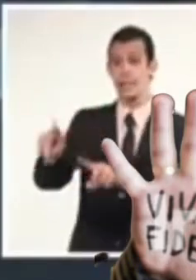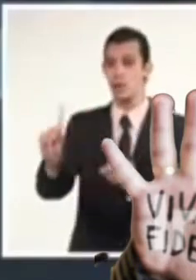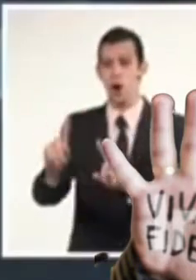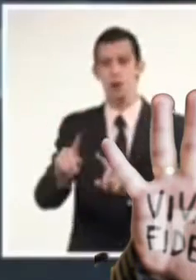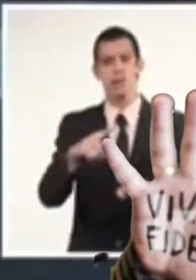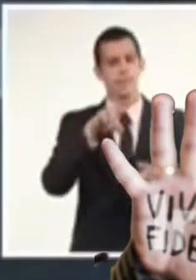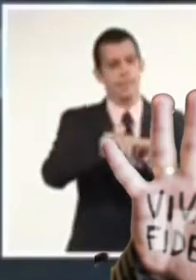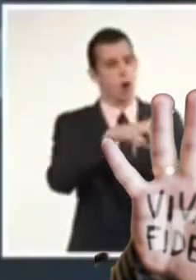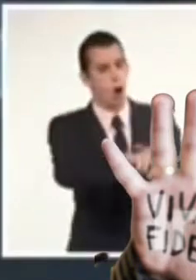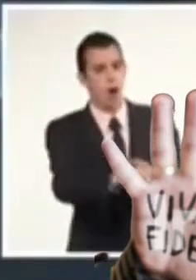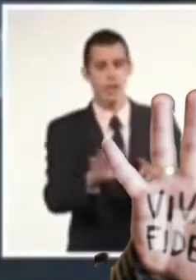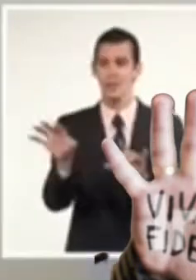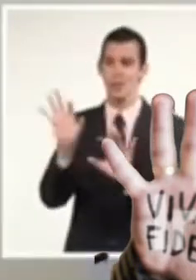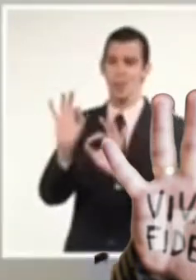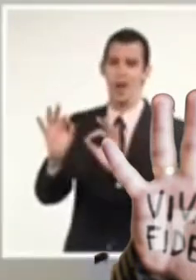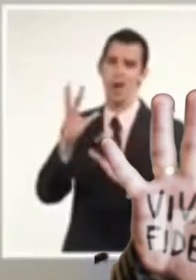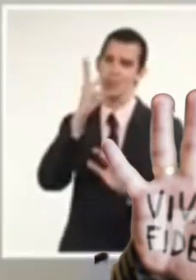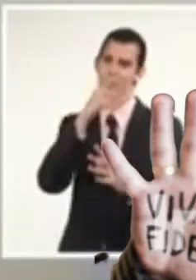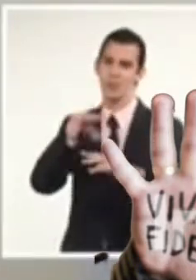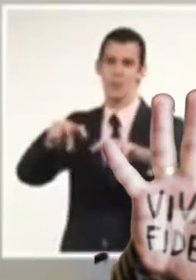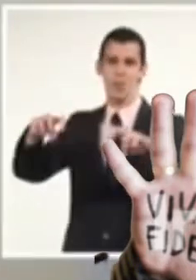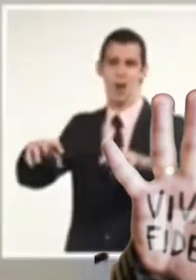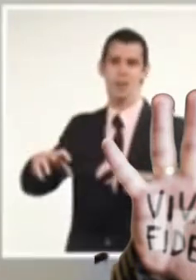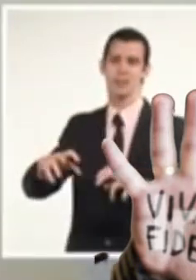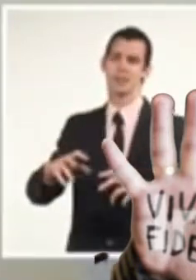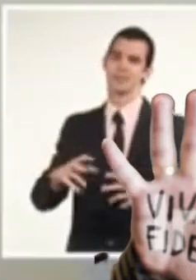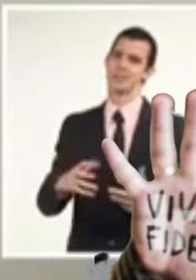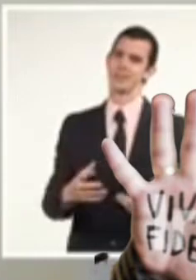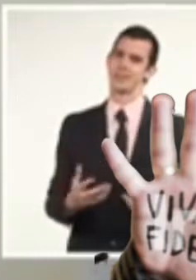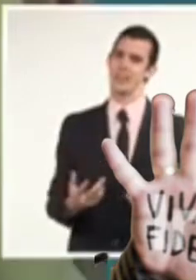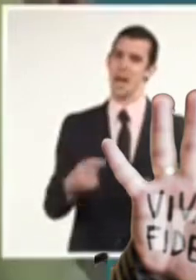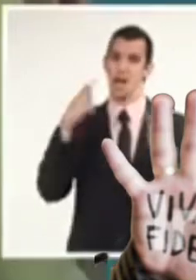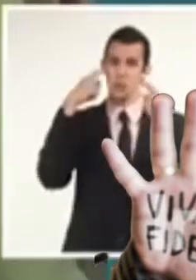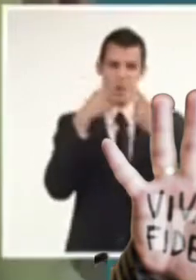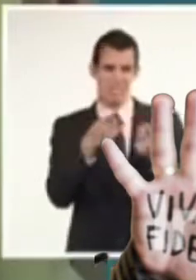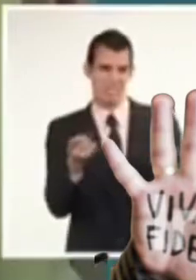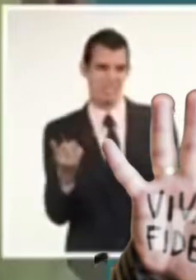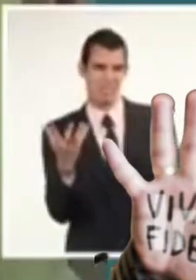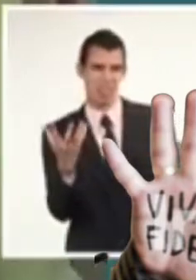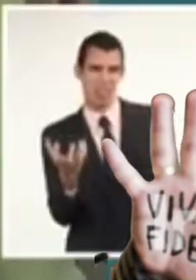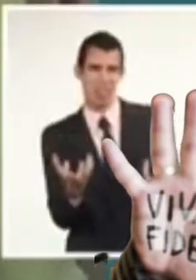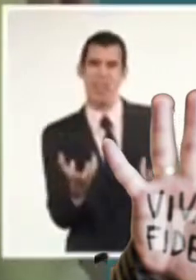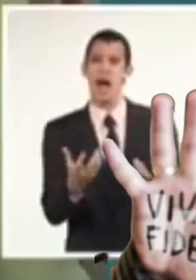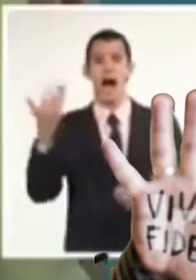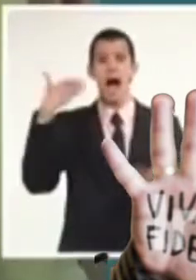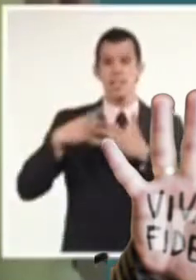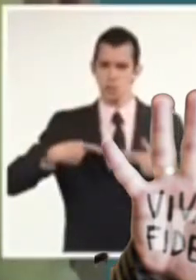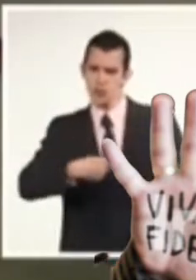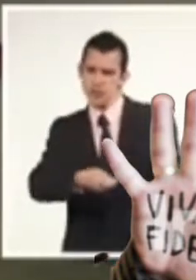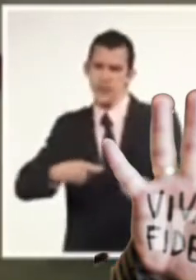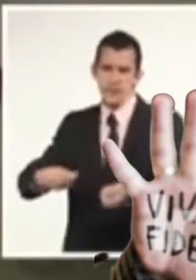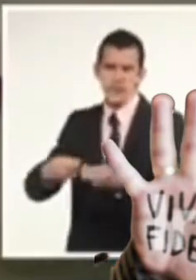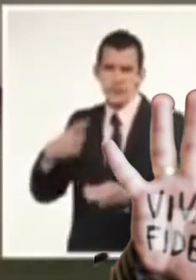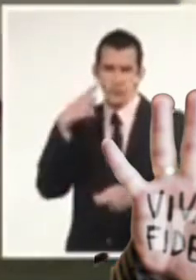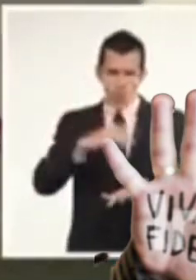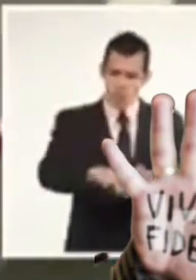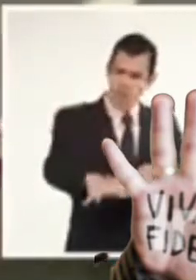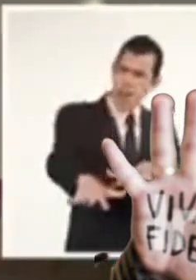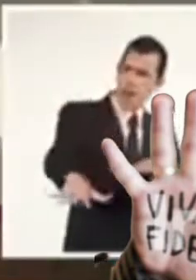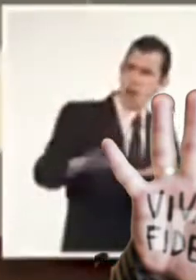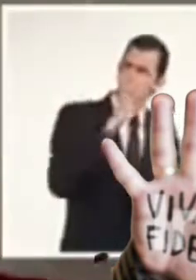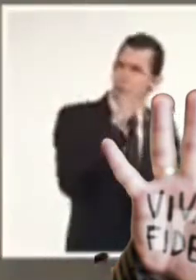casa así, ese piso que en años vuelve a coger brillo. Ese piso tenía un brillo que te podías mirar en él.